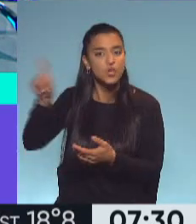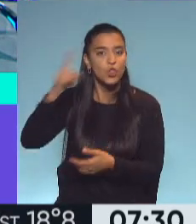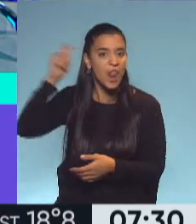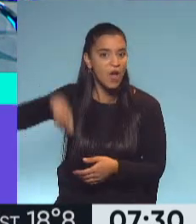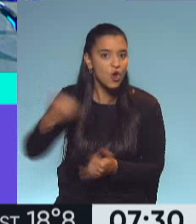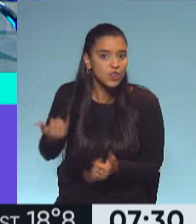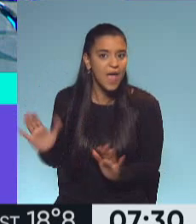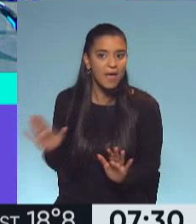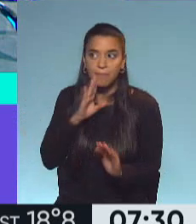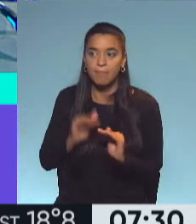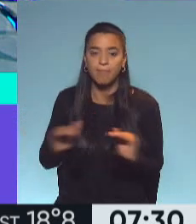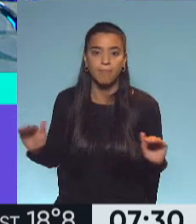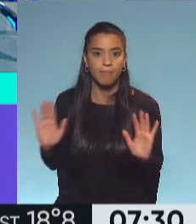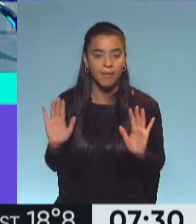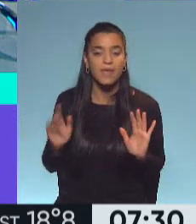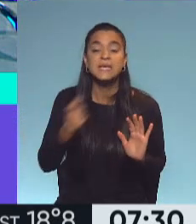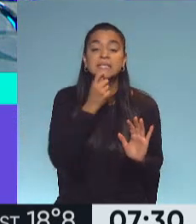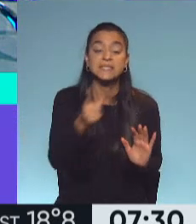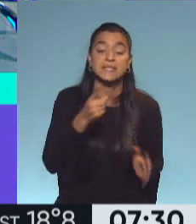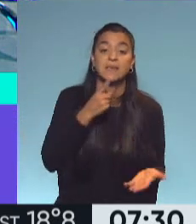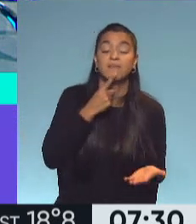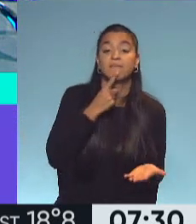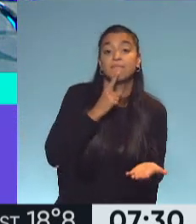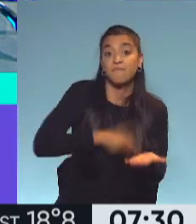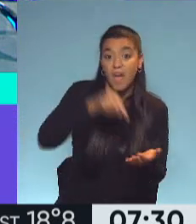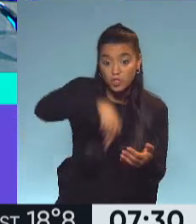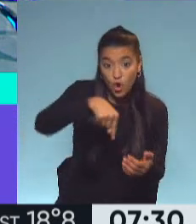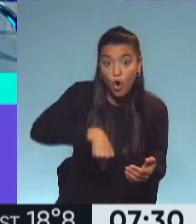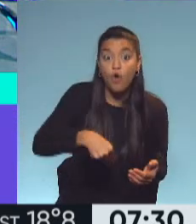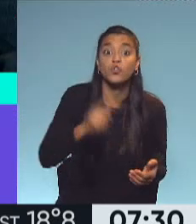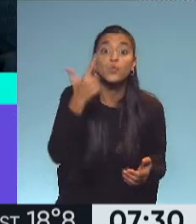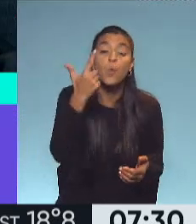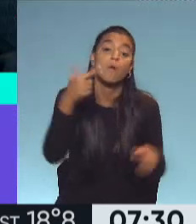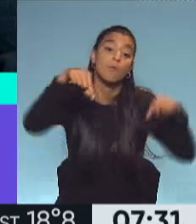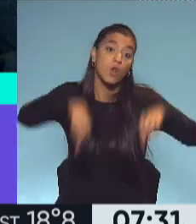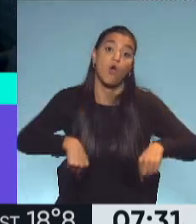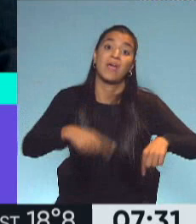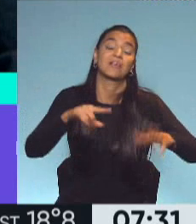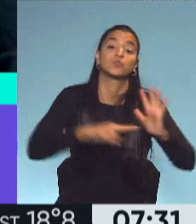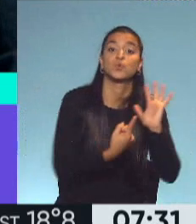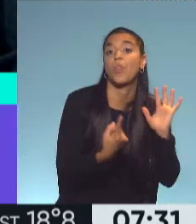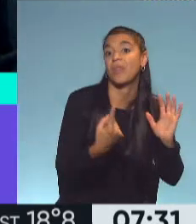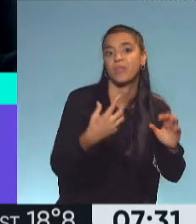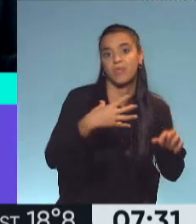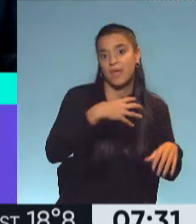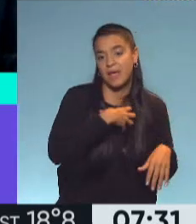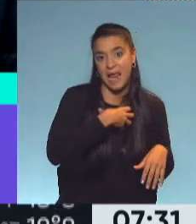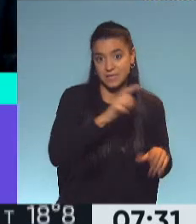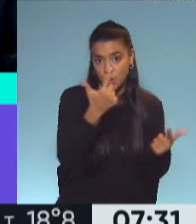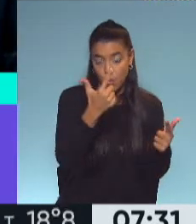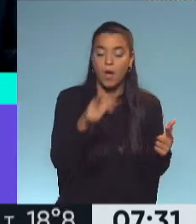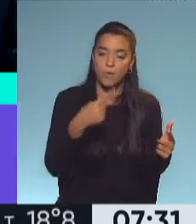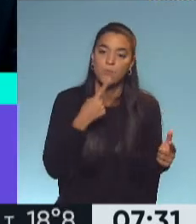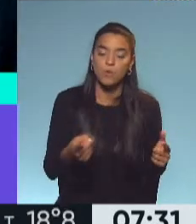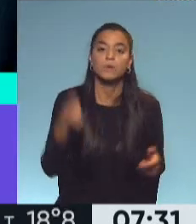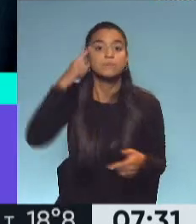Corte. Si no hubiera existido este fallo, hoy no habría clases presenciales en la ciudad de Buenos Aires, porque la Corte, al no